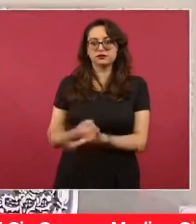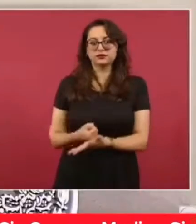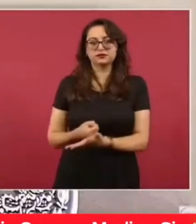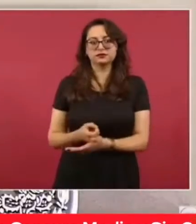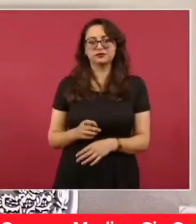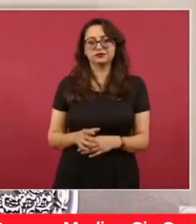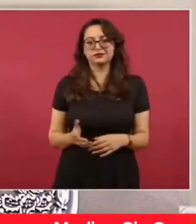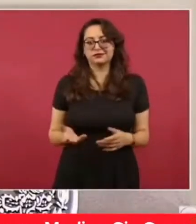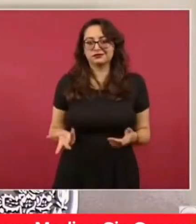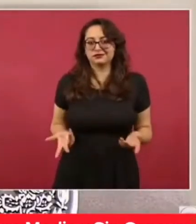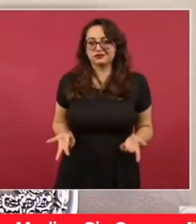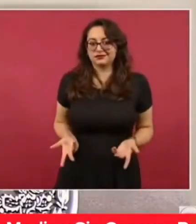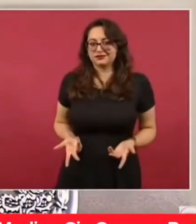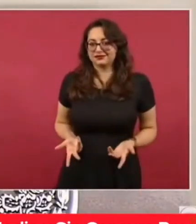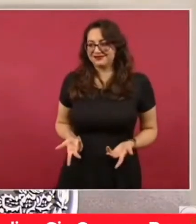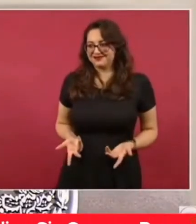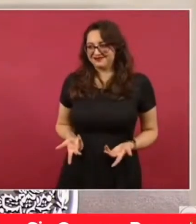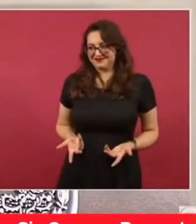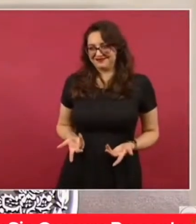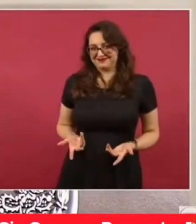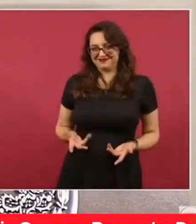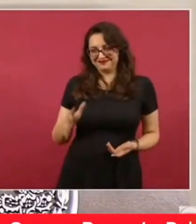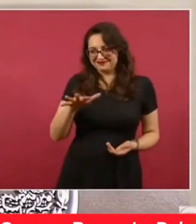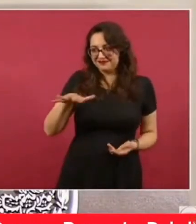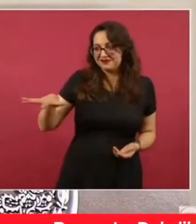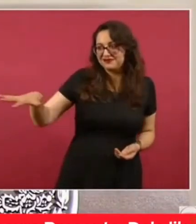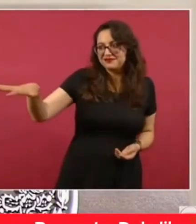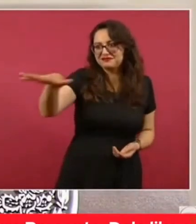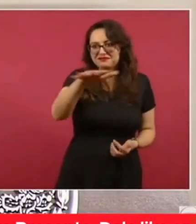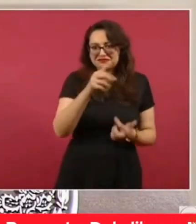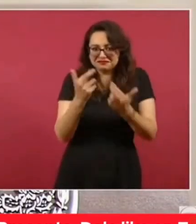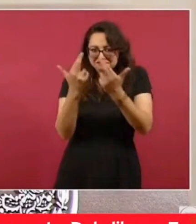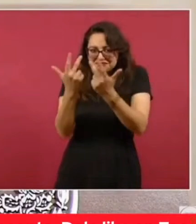estamos hablando de Cómo destruir el paraíso